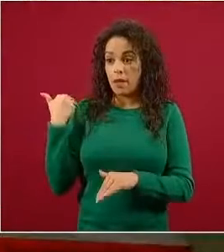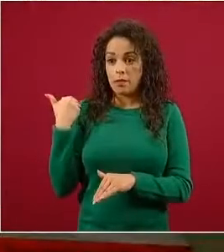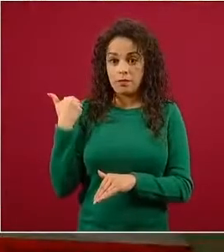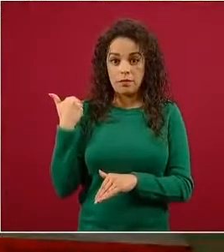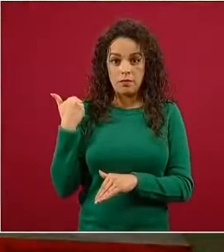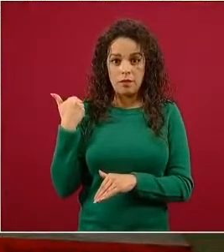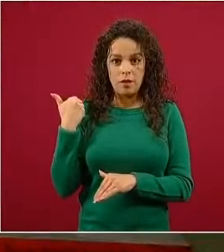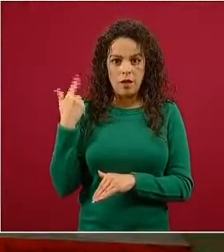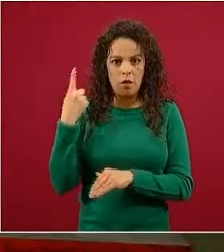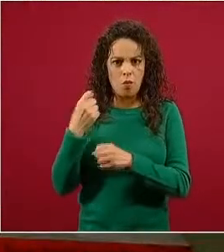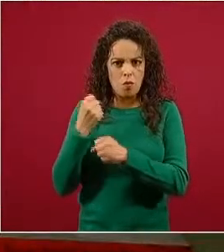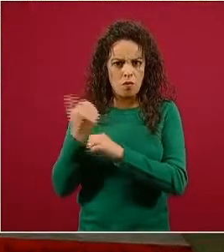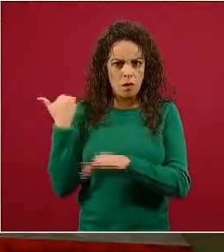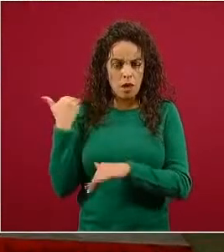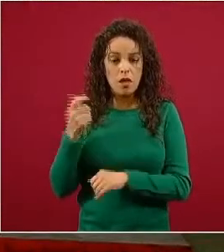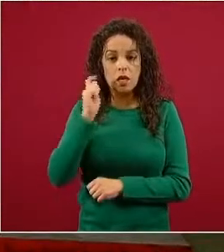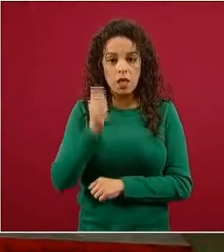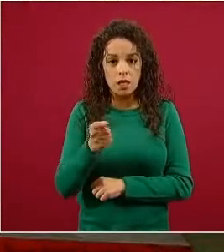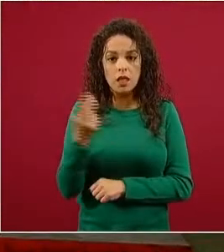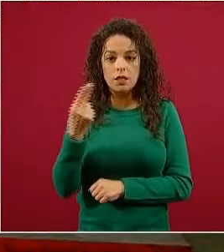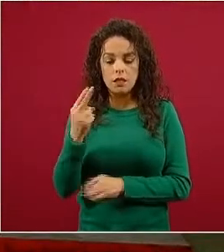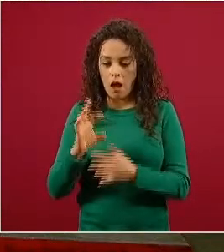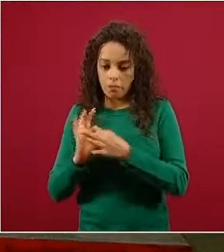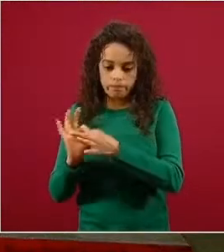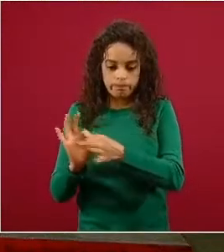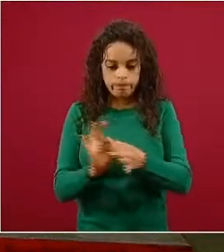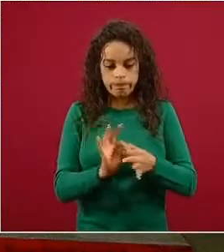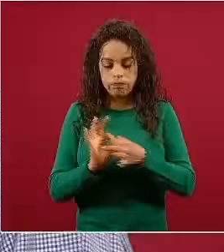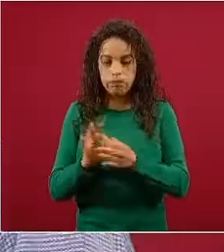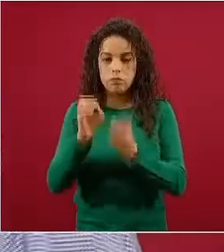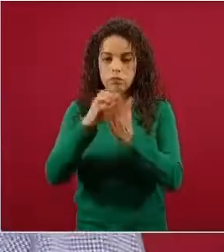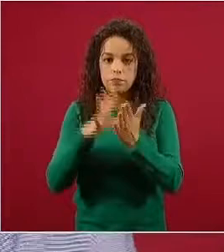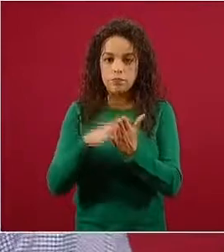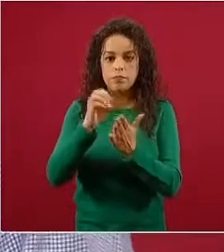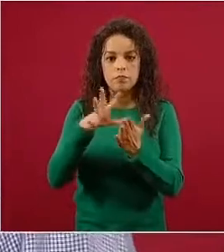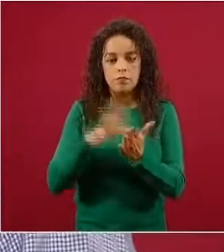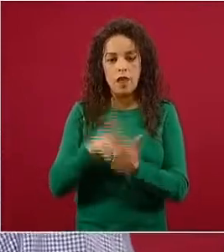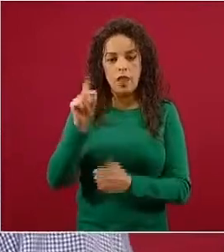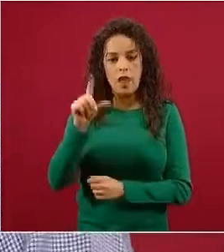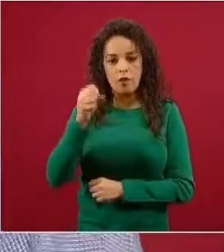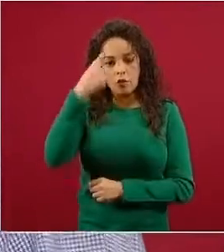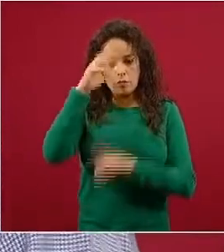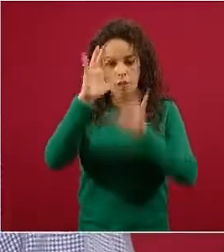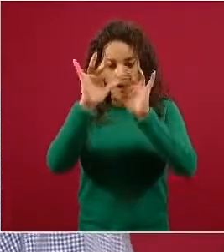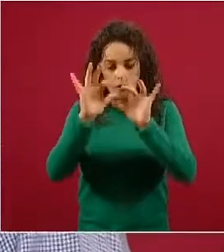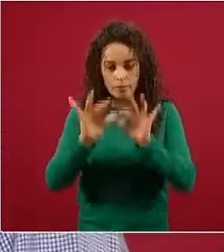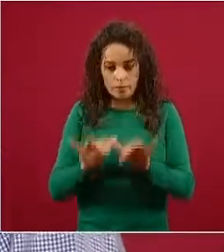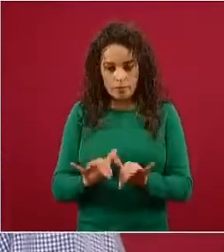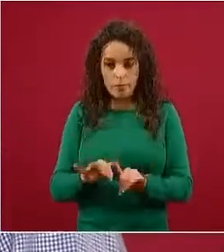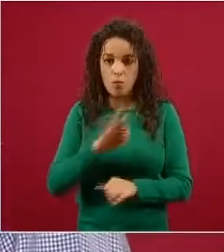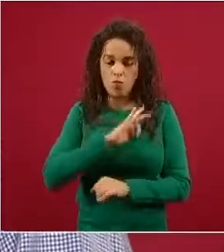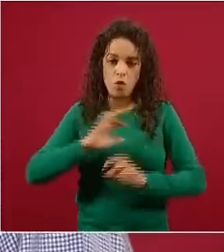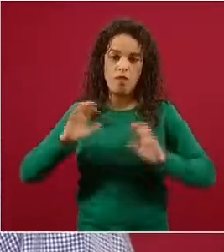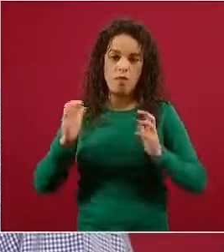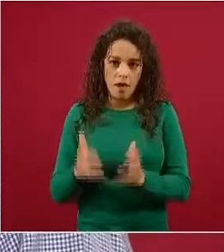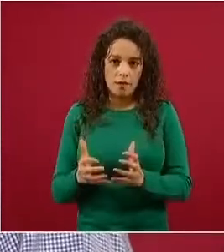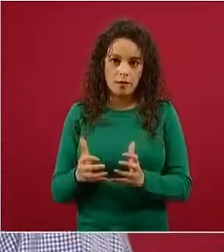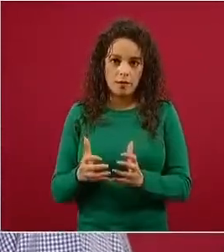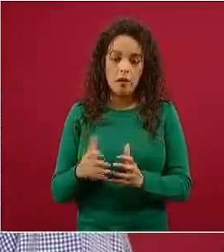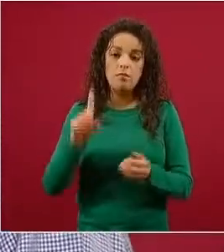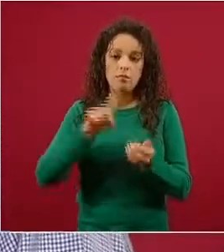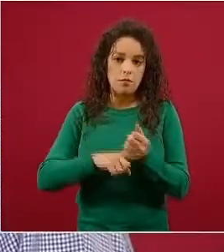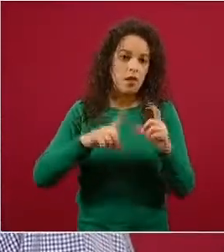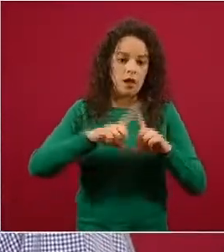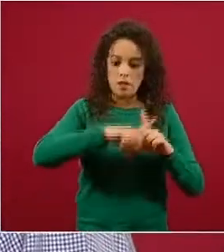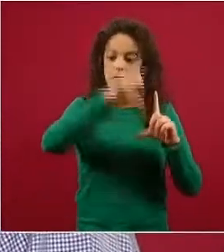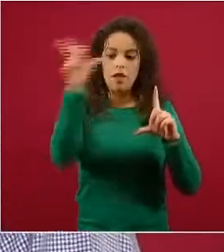sino como una situación estacional continua. Y una última, solo para confirmar, en las gráficas que nos mostraban en 2 colores, en rojo y